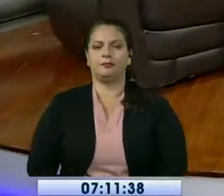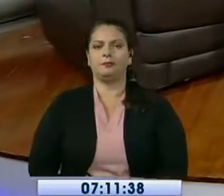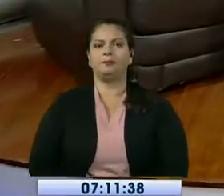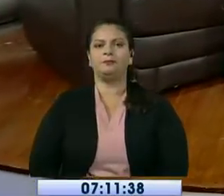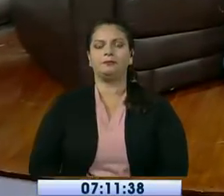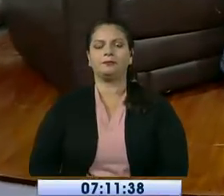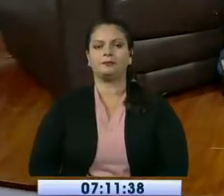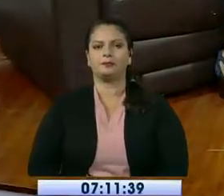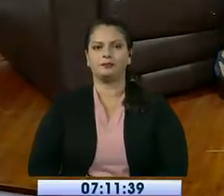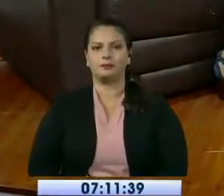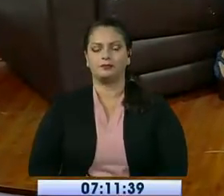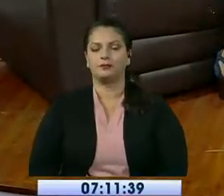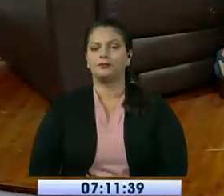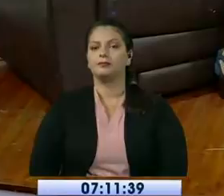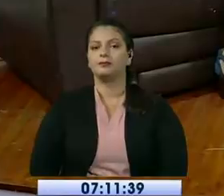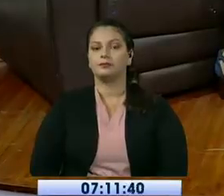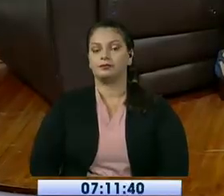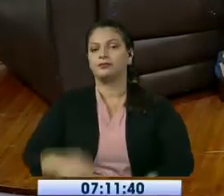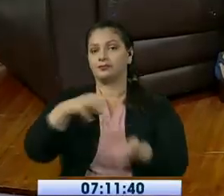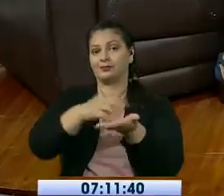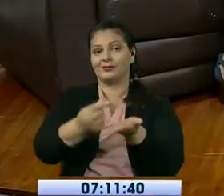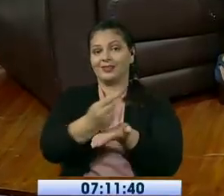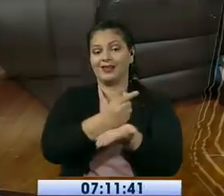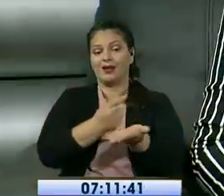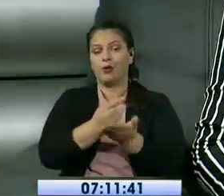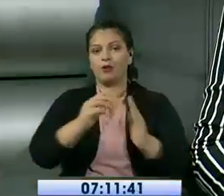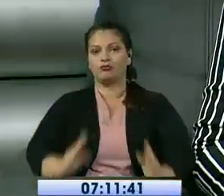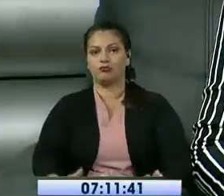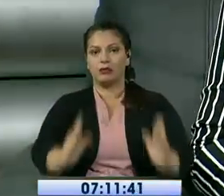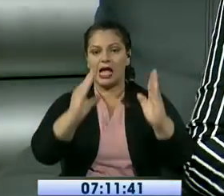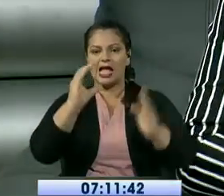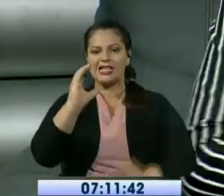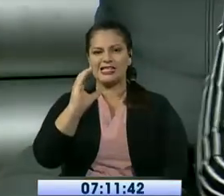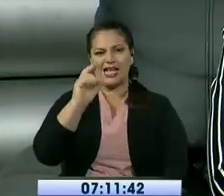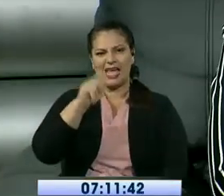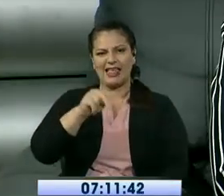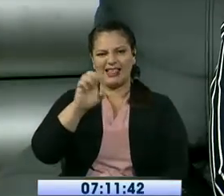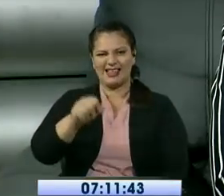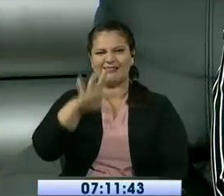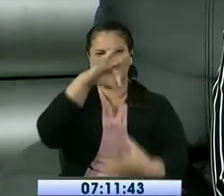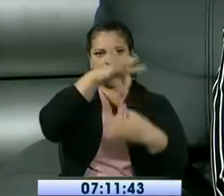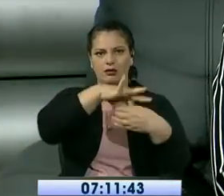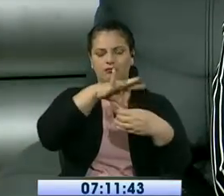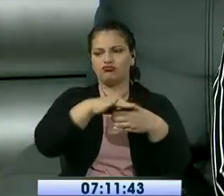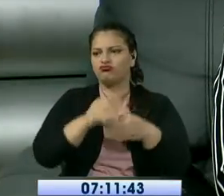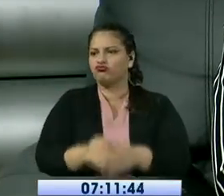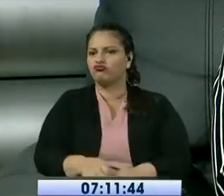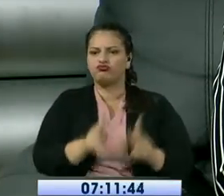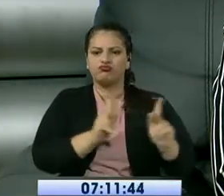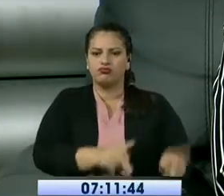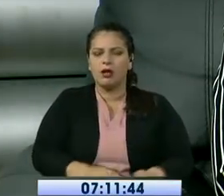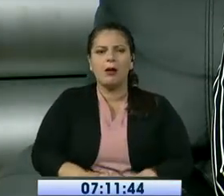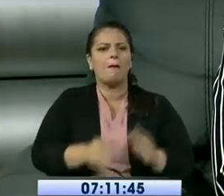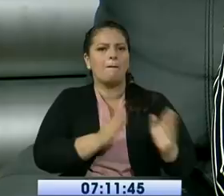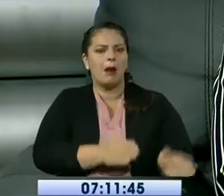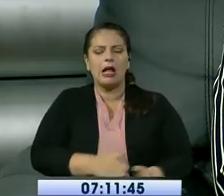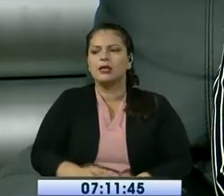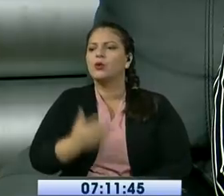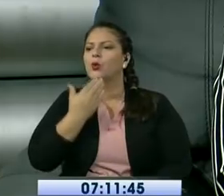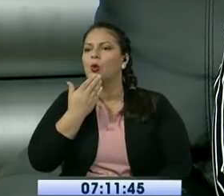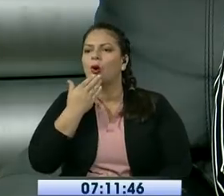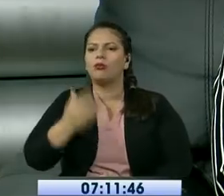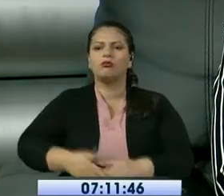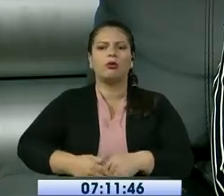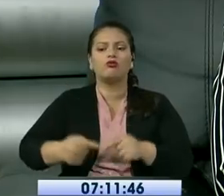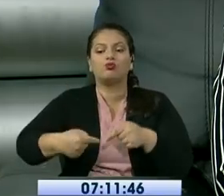El CNE Guayas ultima detalles para la jornada electoral del próximo domingo, en el que los ecuatorianos participarán de la consulta popular